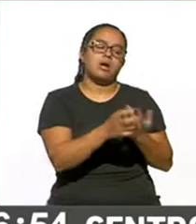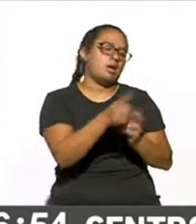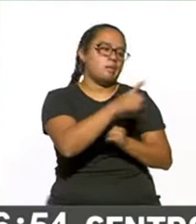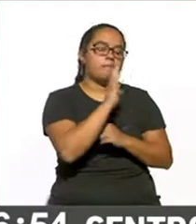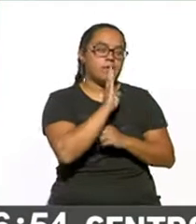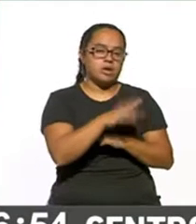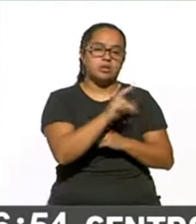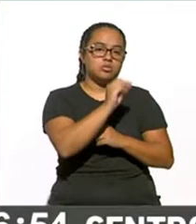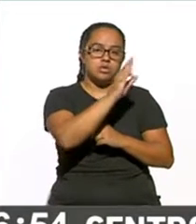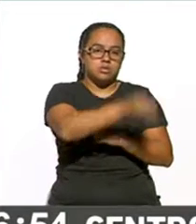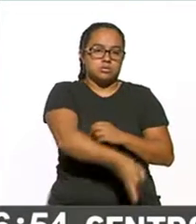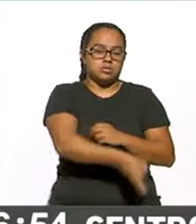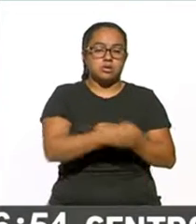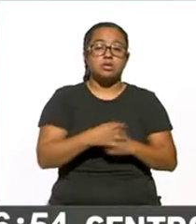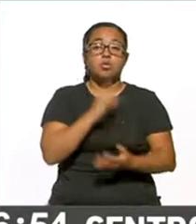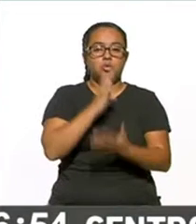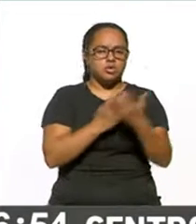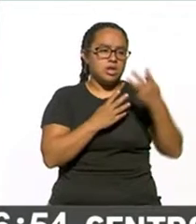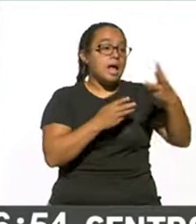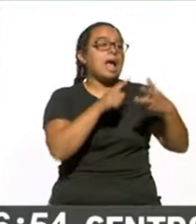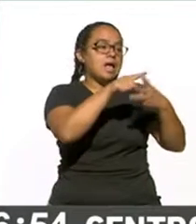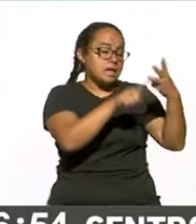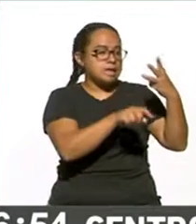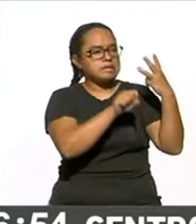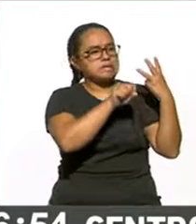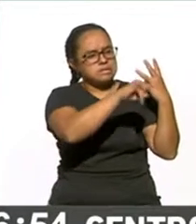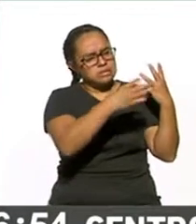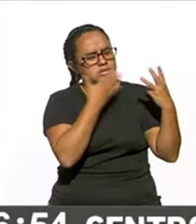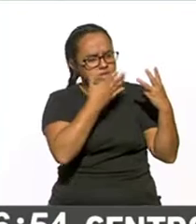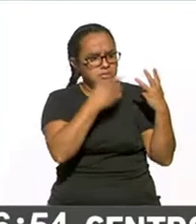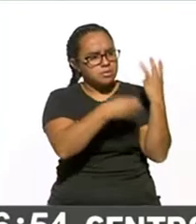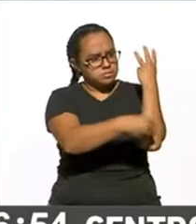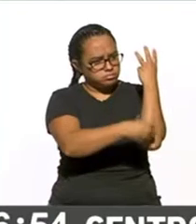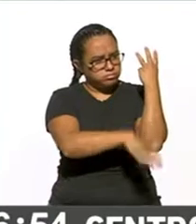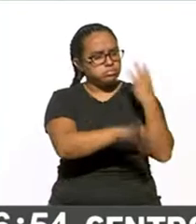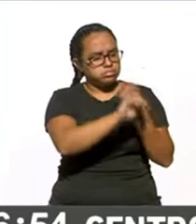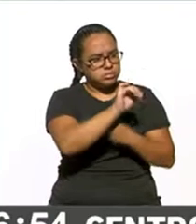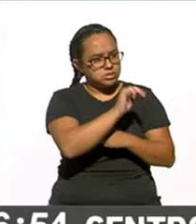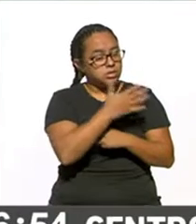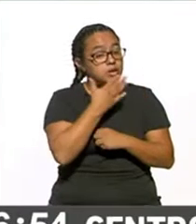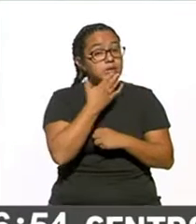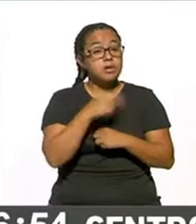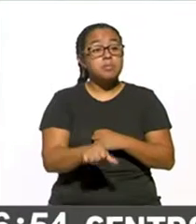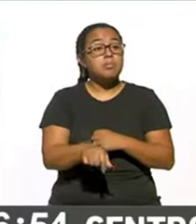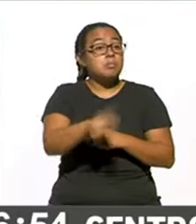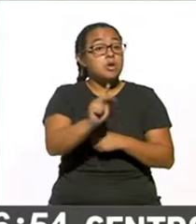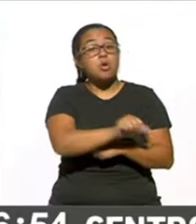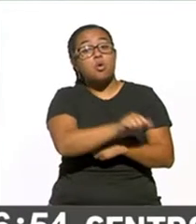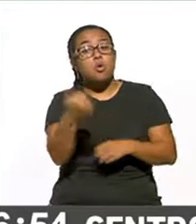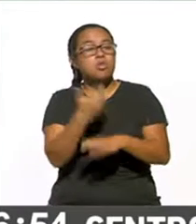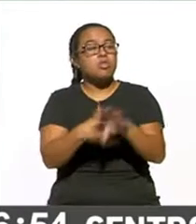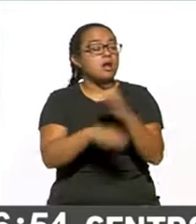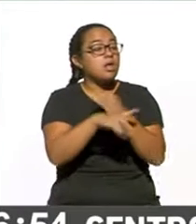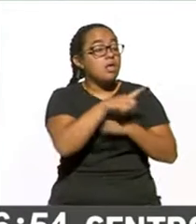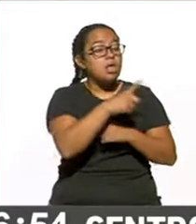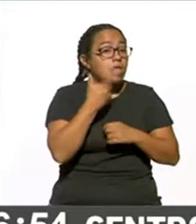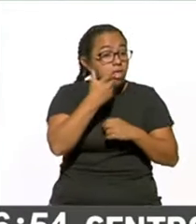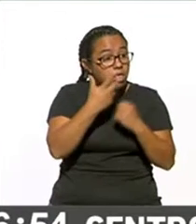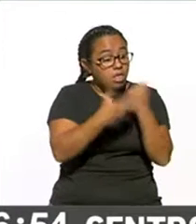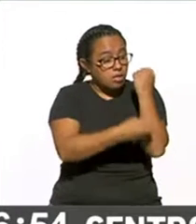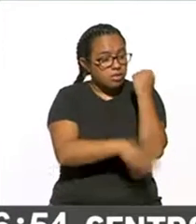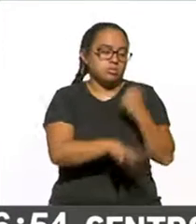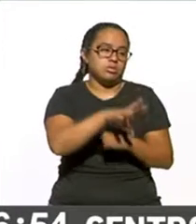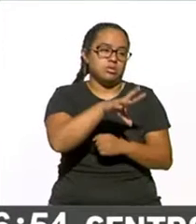Solamente hay tres causales que darían justificación para